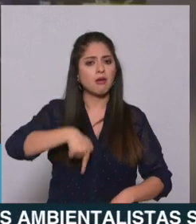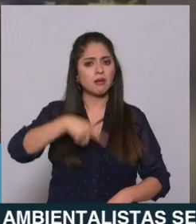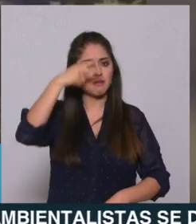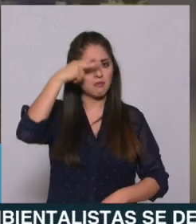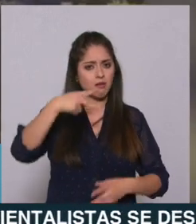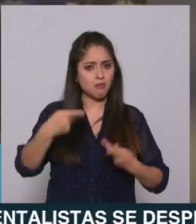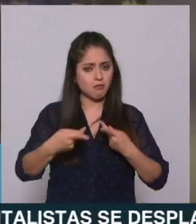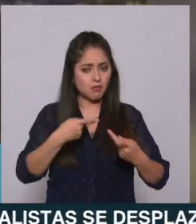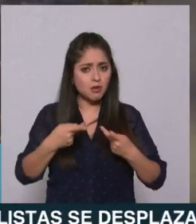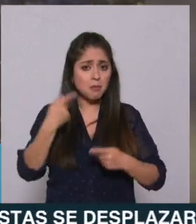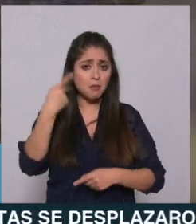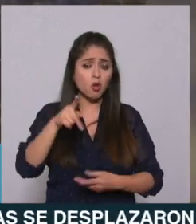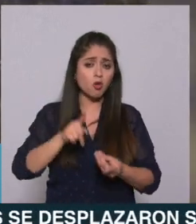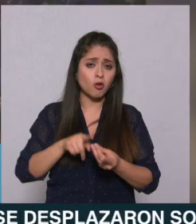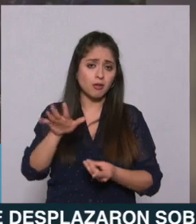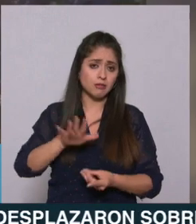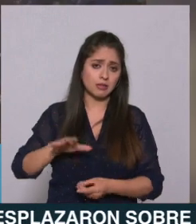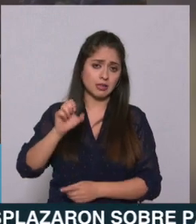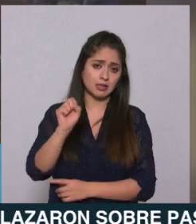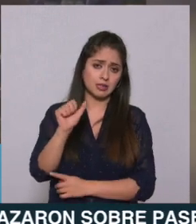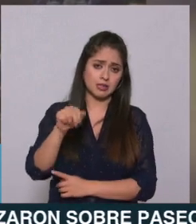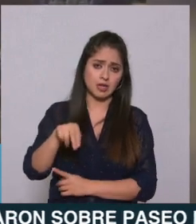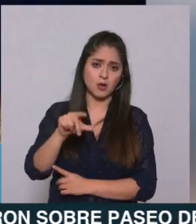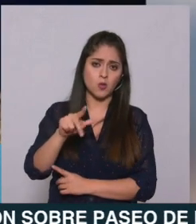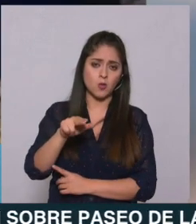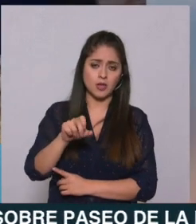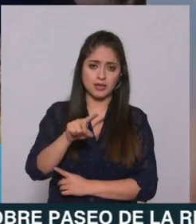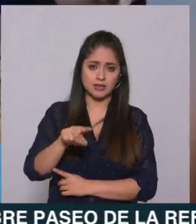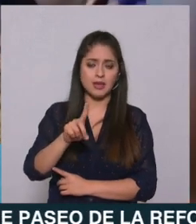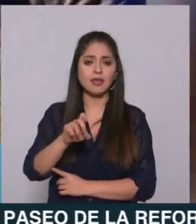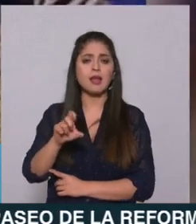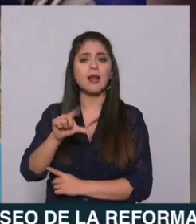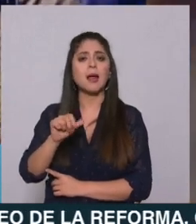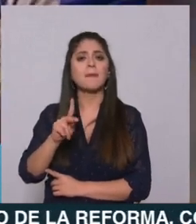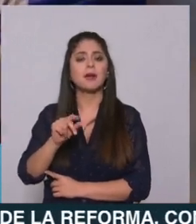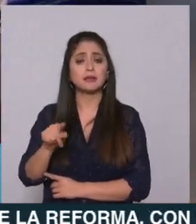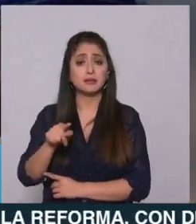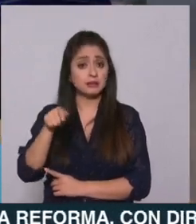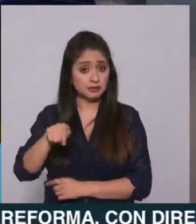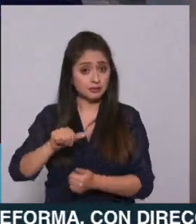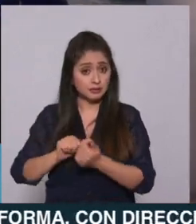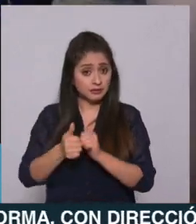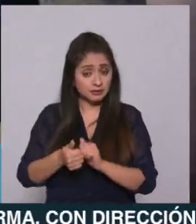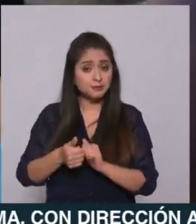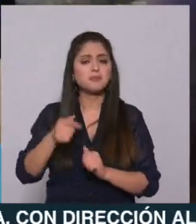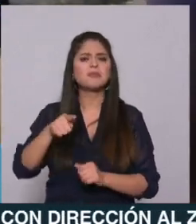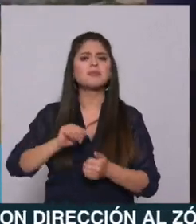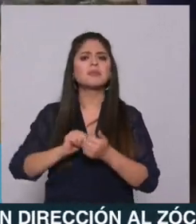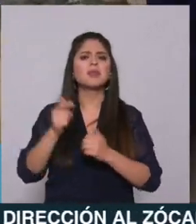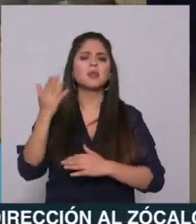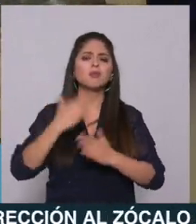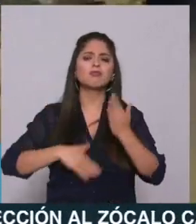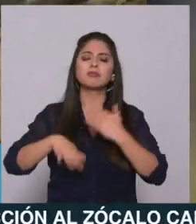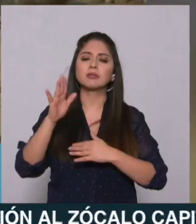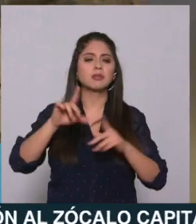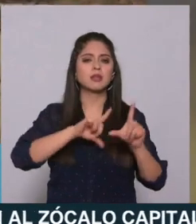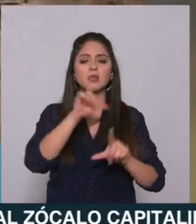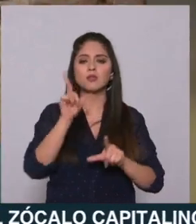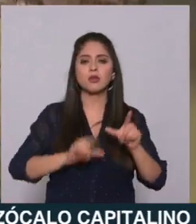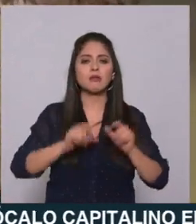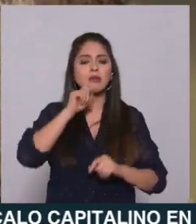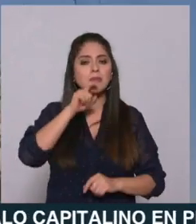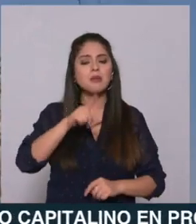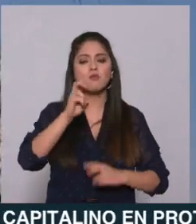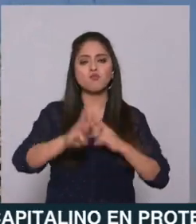ahí precisamente en San Luis de la Paz. Así es, San Luis de la Paz con esta producción de mezcal, está colocándose a nivel nacional y a nivel mundial.